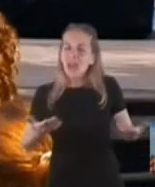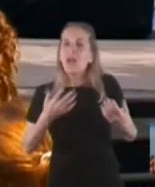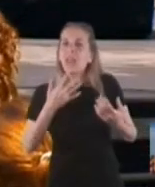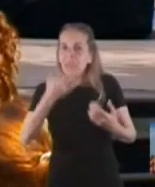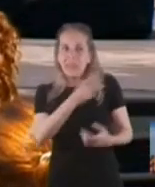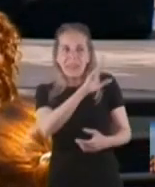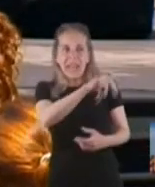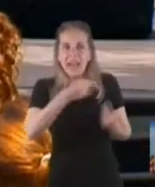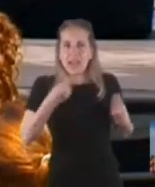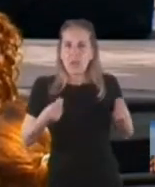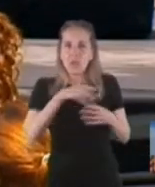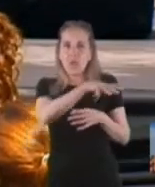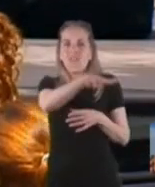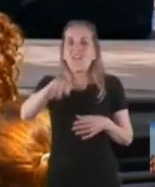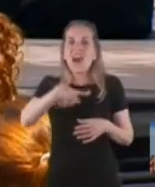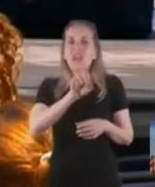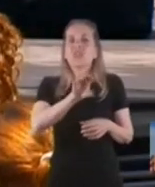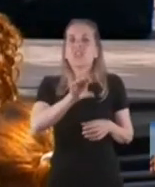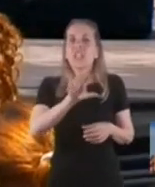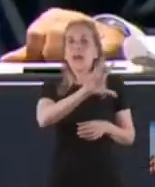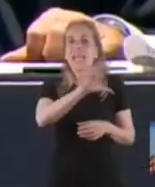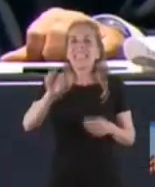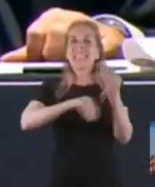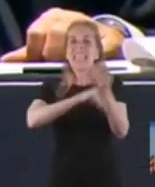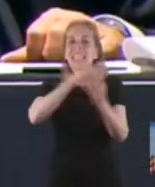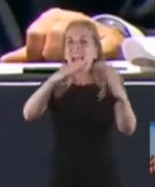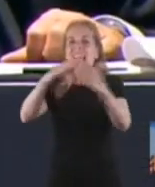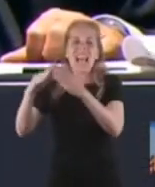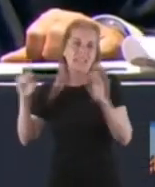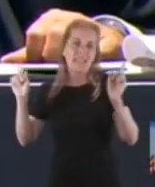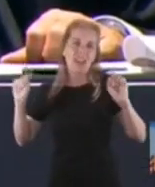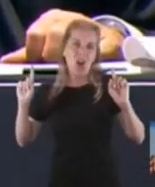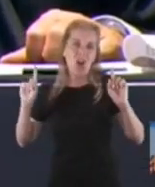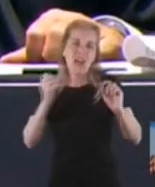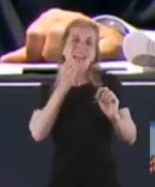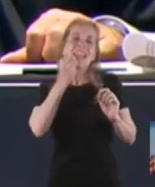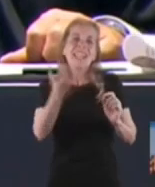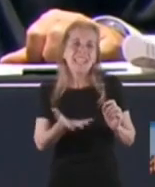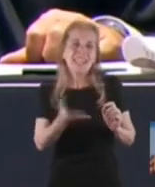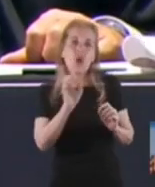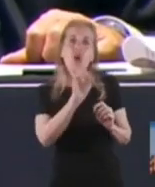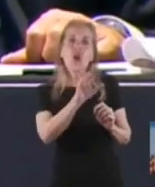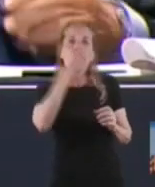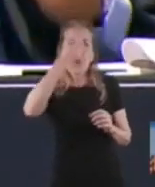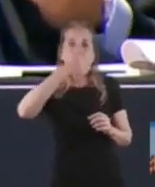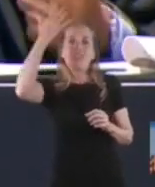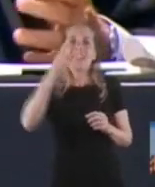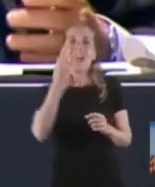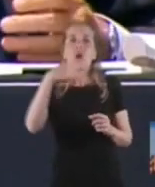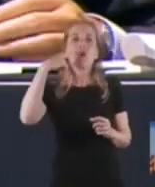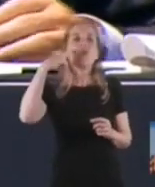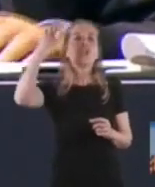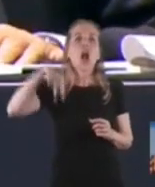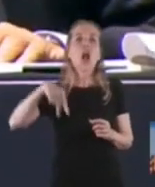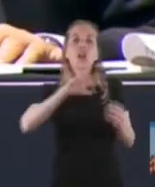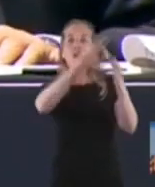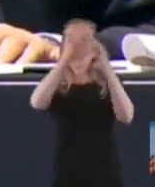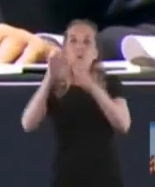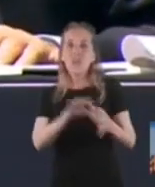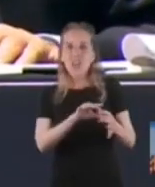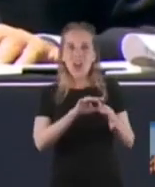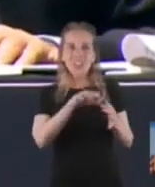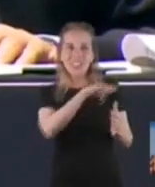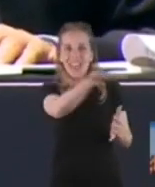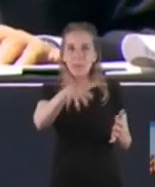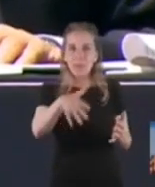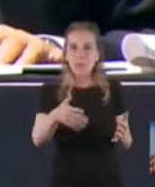barrio 300 casas? Qué lindo que se llame Unión a este barrio. Qué lindo que se llame así. ¿Saben por qué?